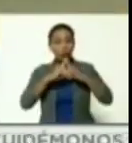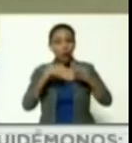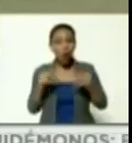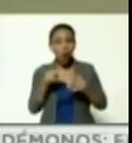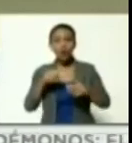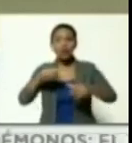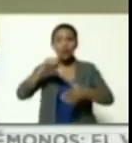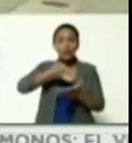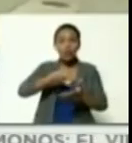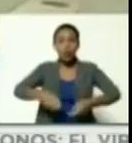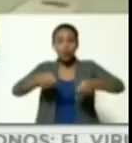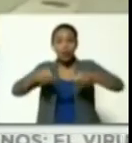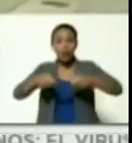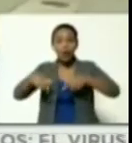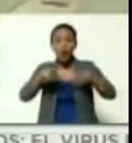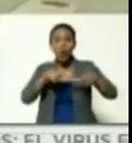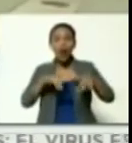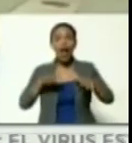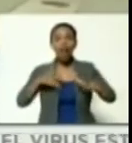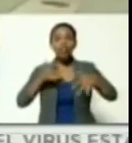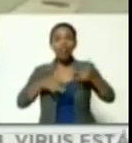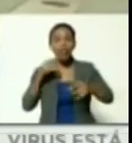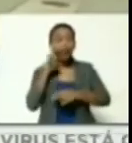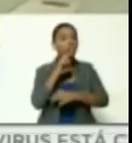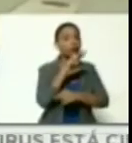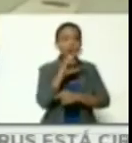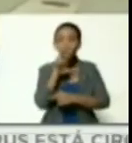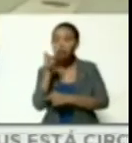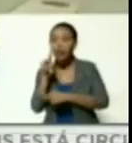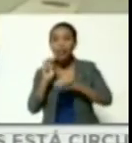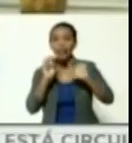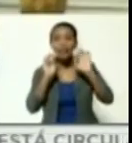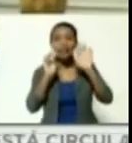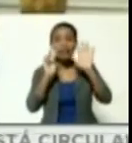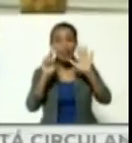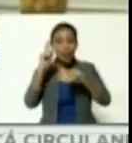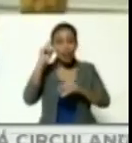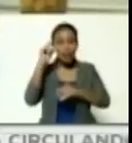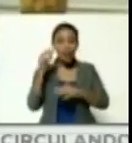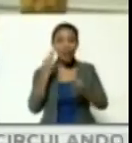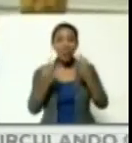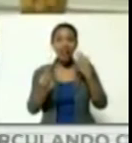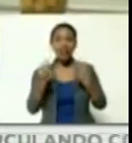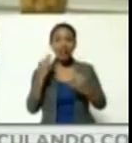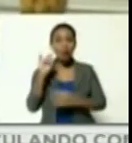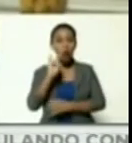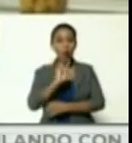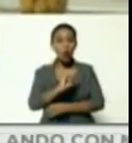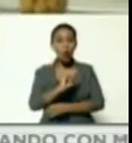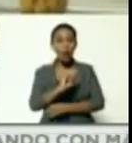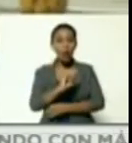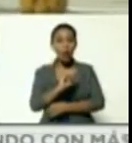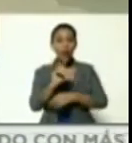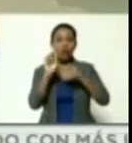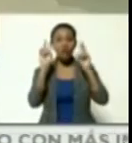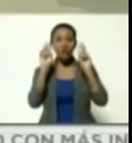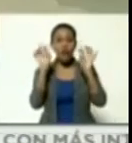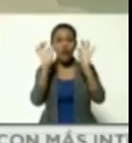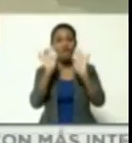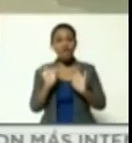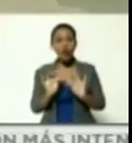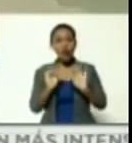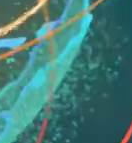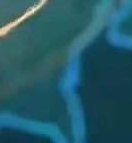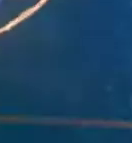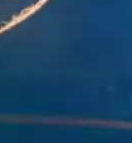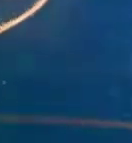comerciales, en los lugares de actividad. Vamos a ir a 7 días de flexibilización. El lunes, una nueva modalidad de 7